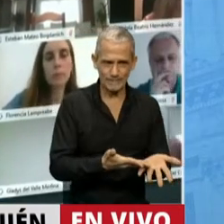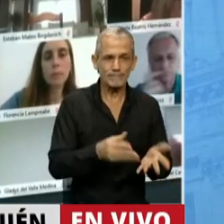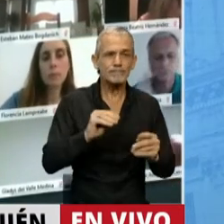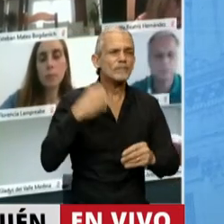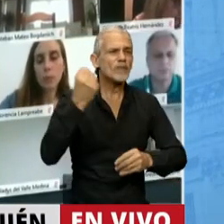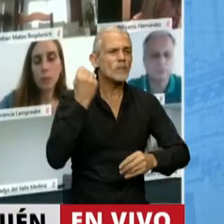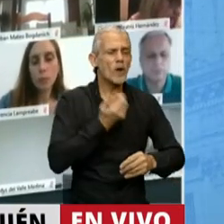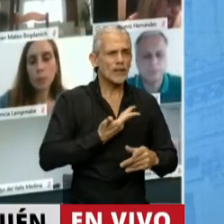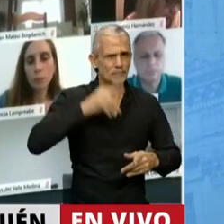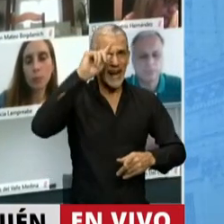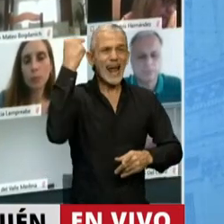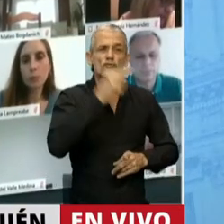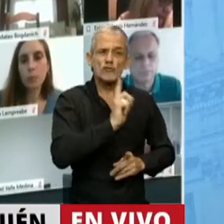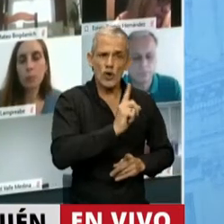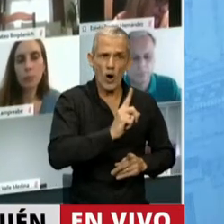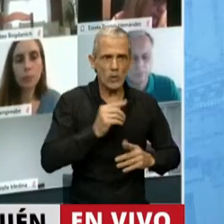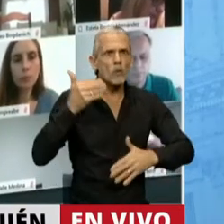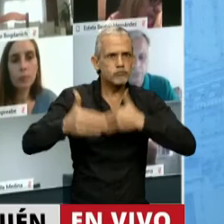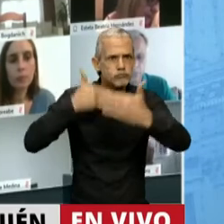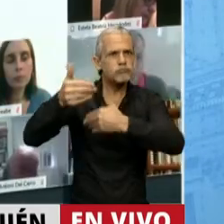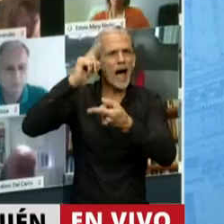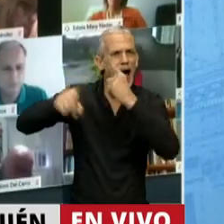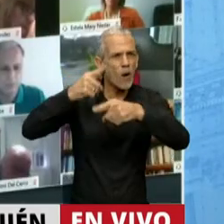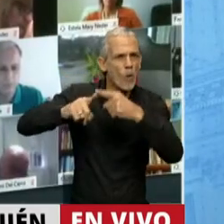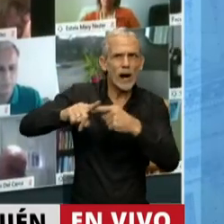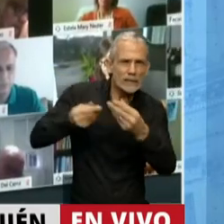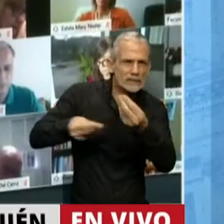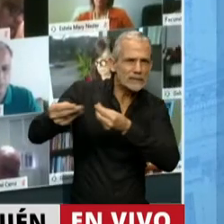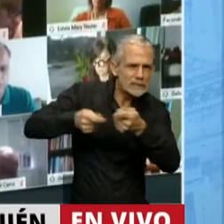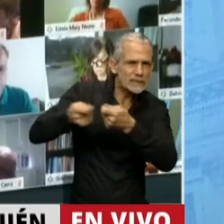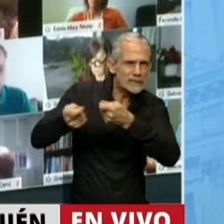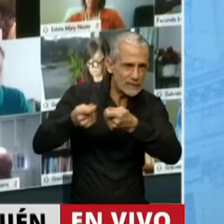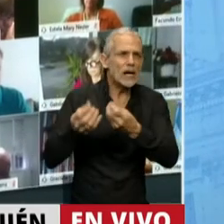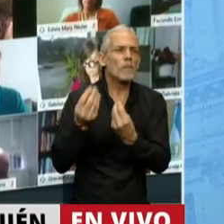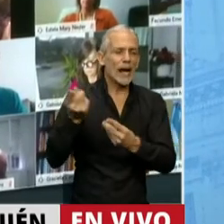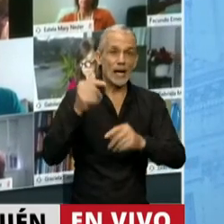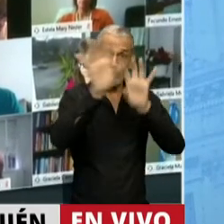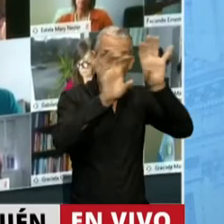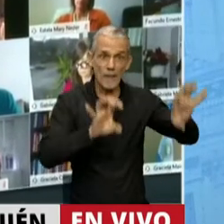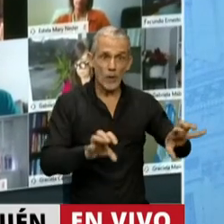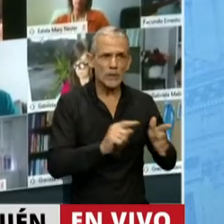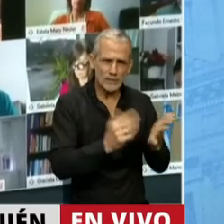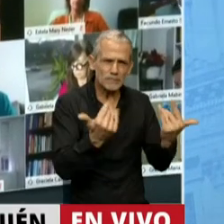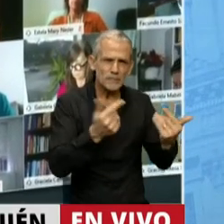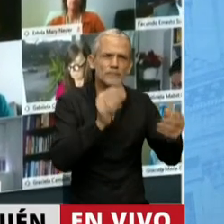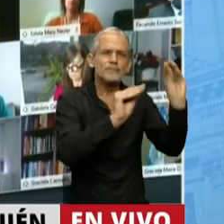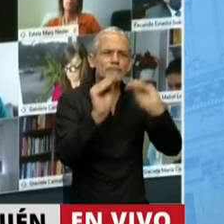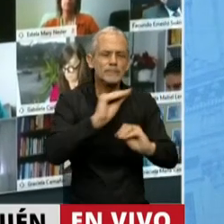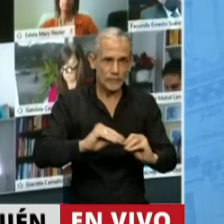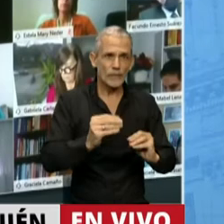la Nación haya avanzado en el acuerdo para permitir que las provincias comiencen a restablecer